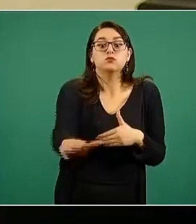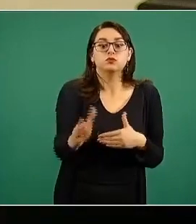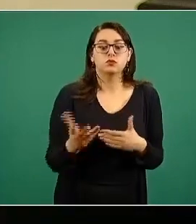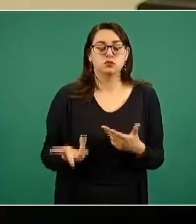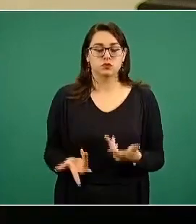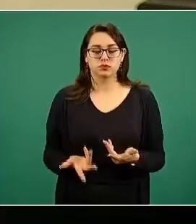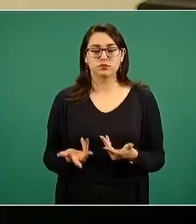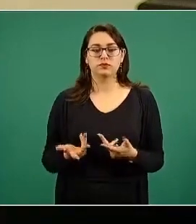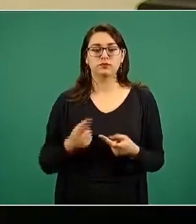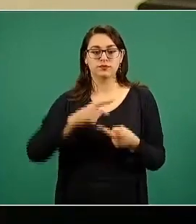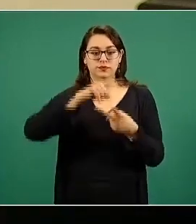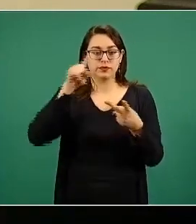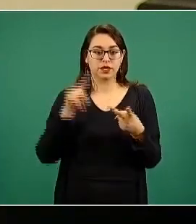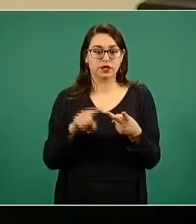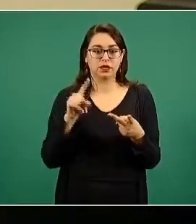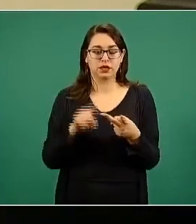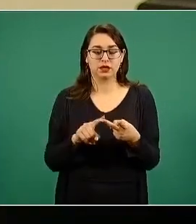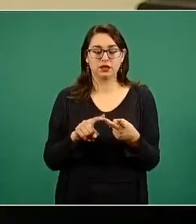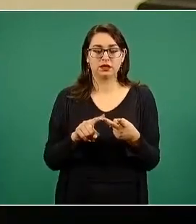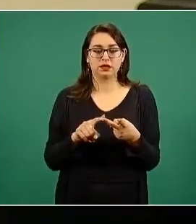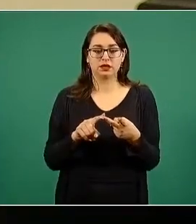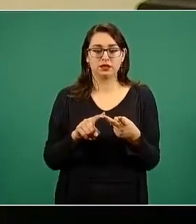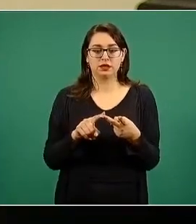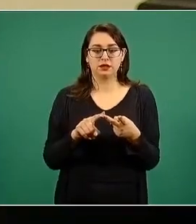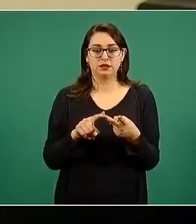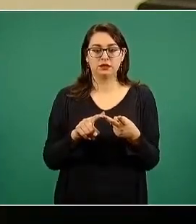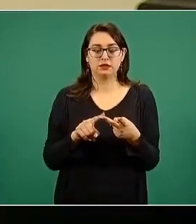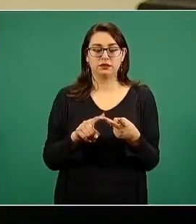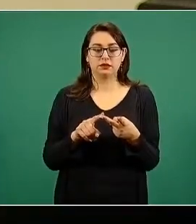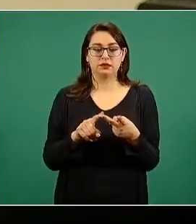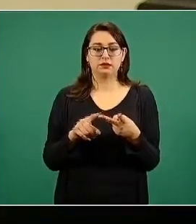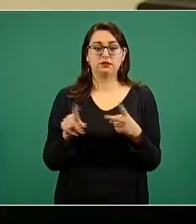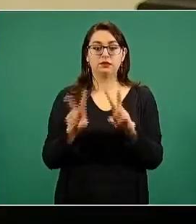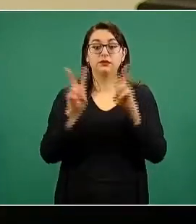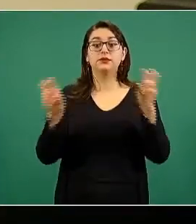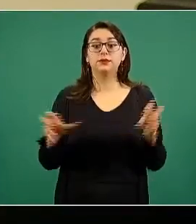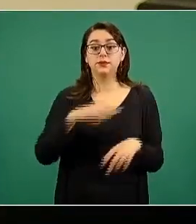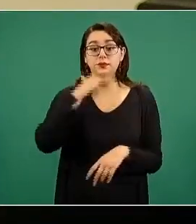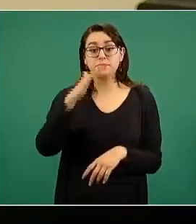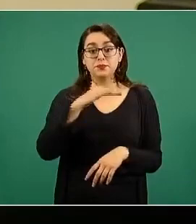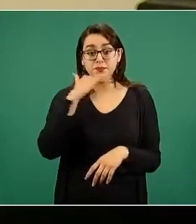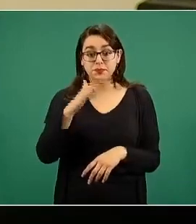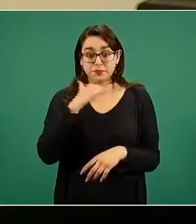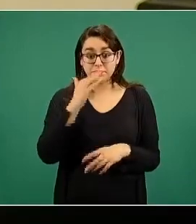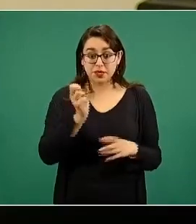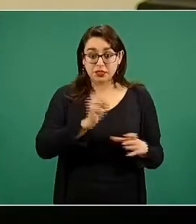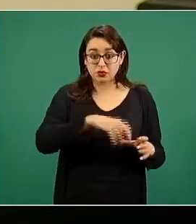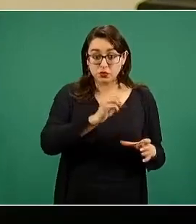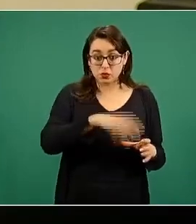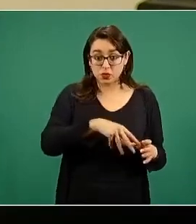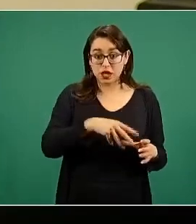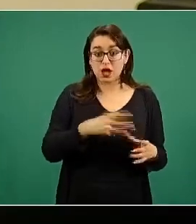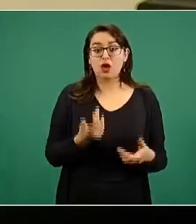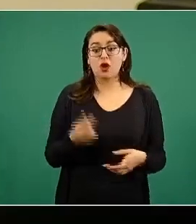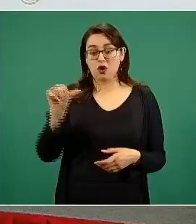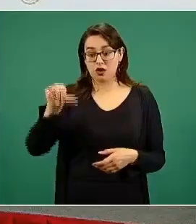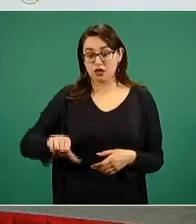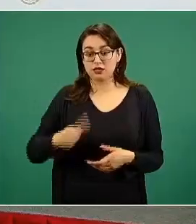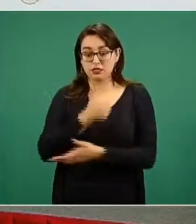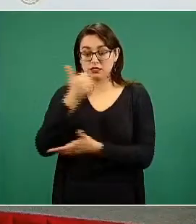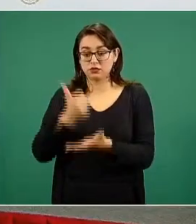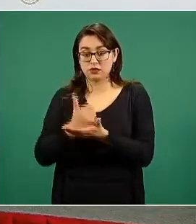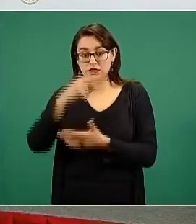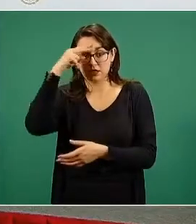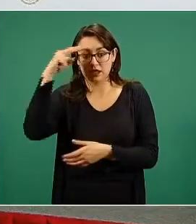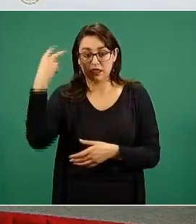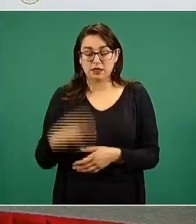aguantar esto. Y sobre la disposición de desechos, ¿no? Esta semana la Secretaría de Medio Ambiente de la Ciudad de México dijo que iba a repartir